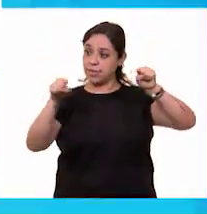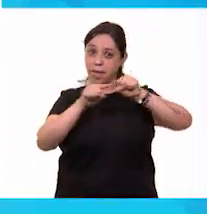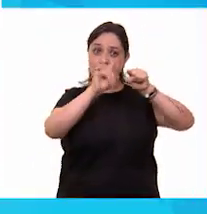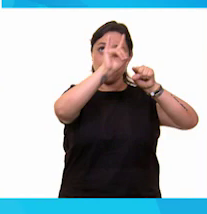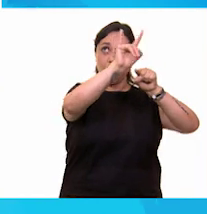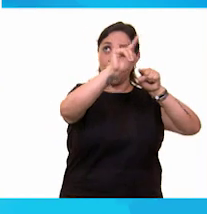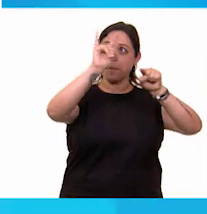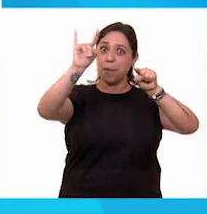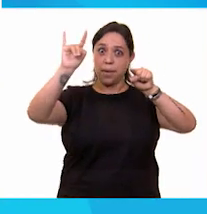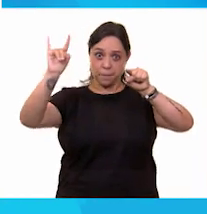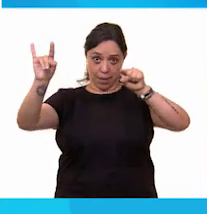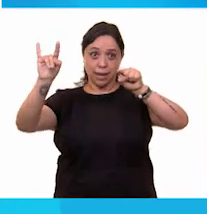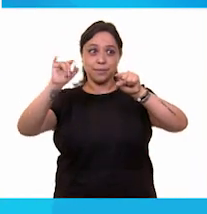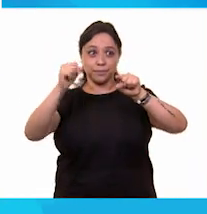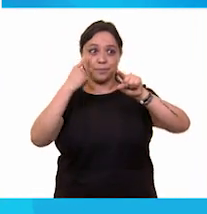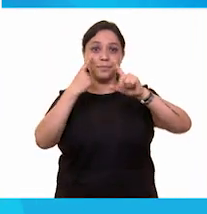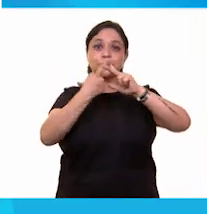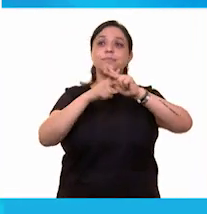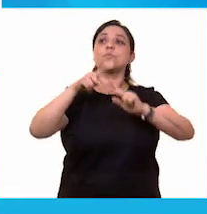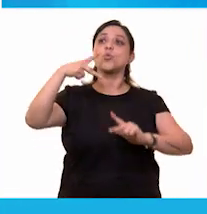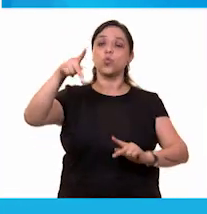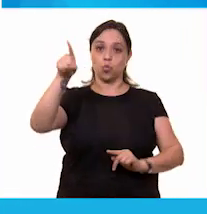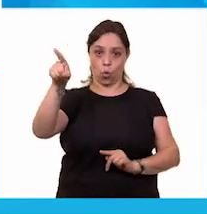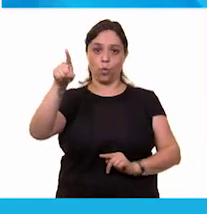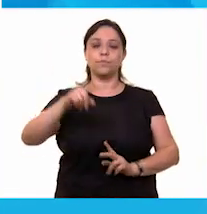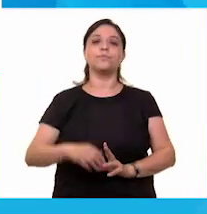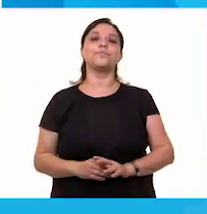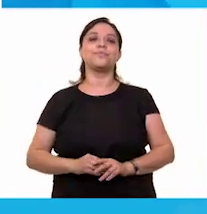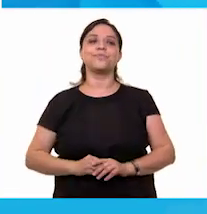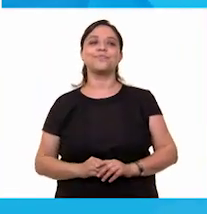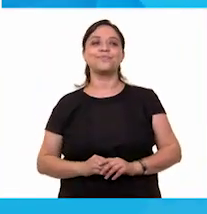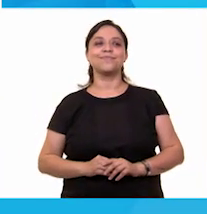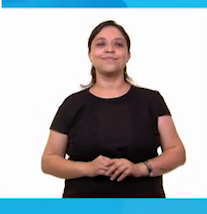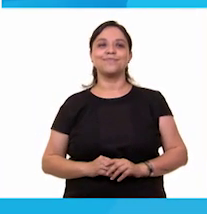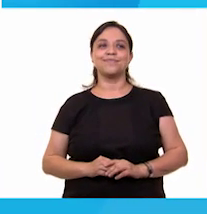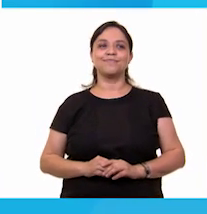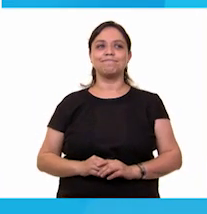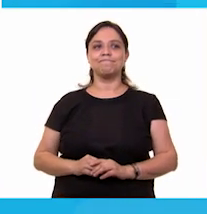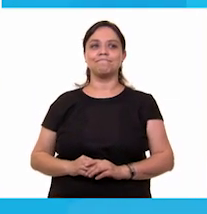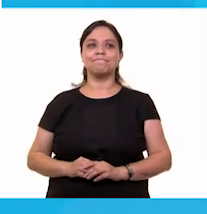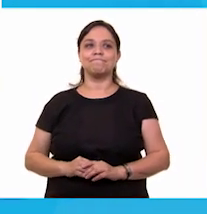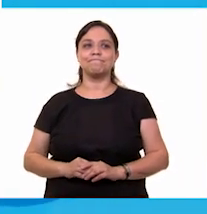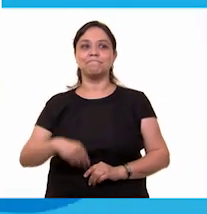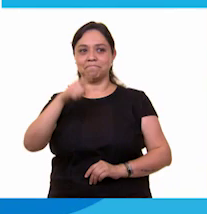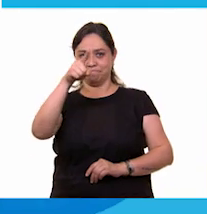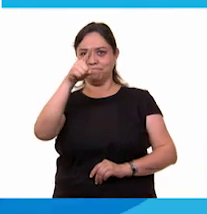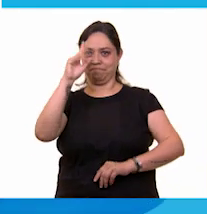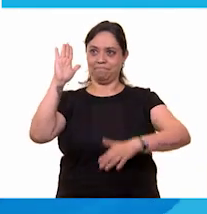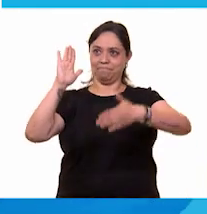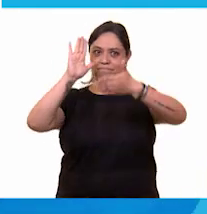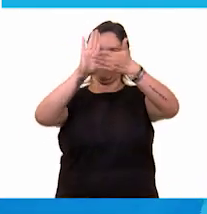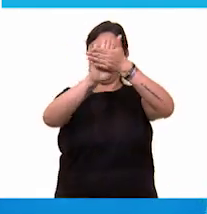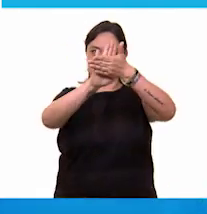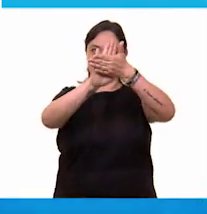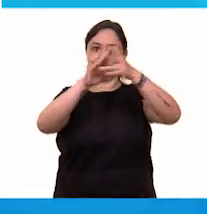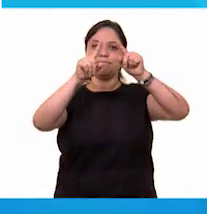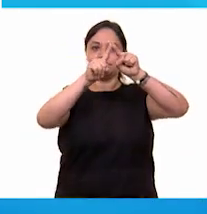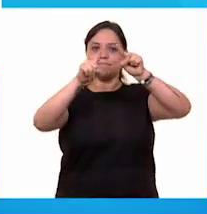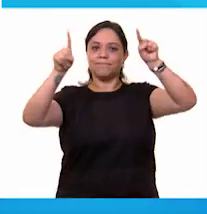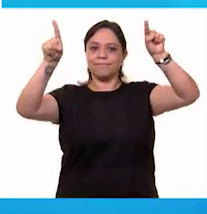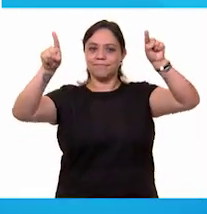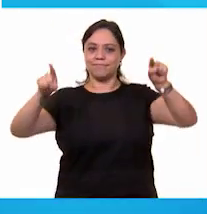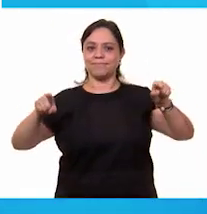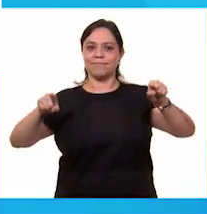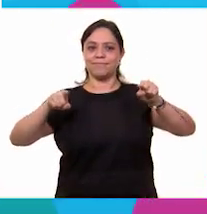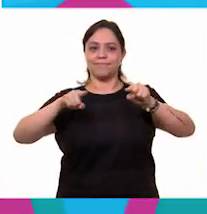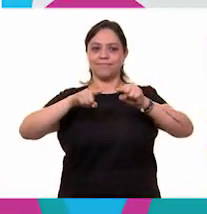idea. ¿Te parece si iniciamos con el tuyo? Permíteme tu mantel. A ver, aquí está el mío. Y vamos a pegarlo en el pizarrón para